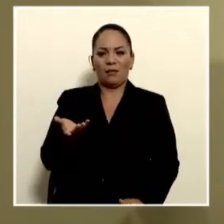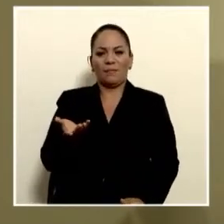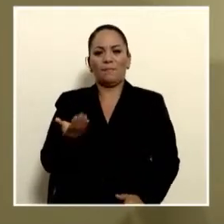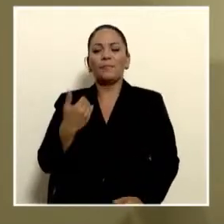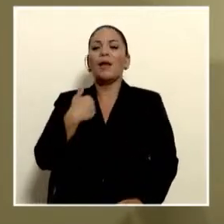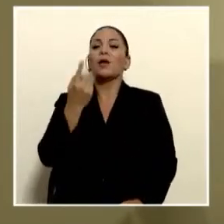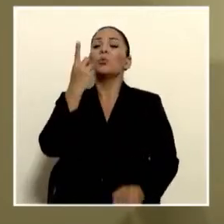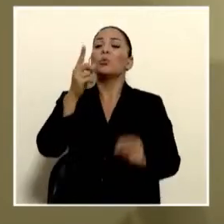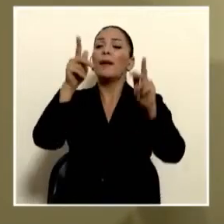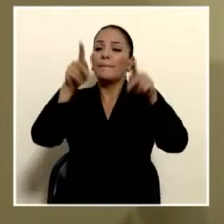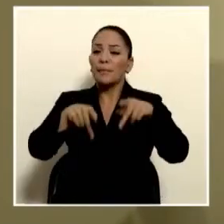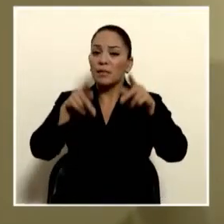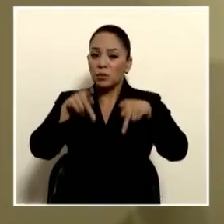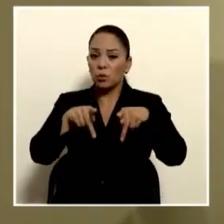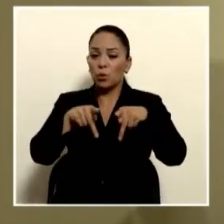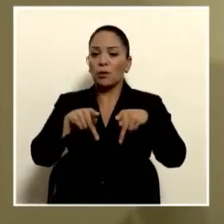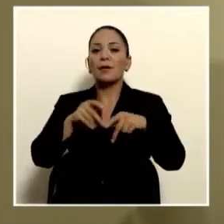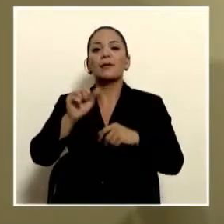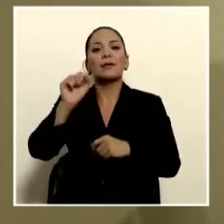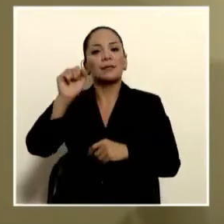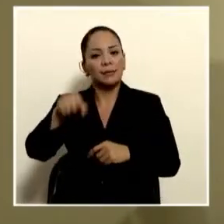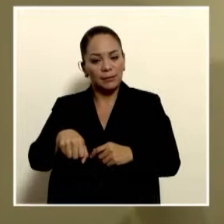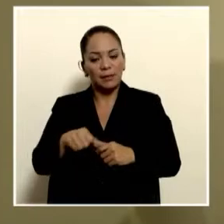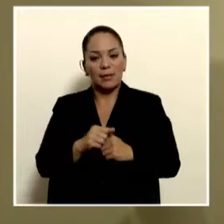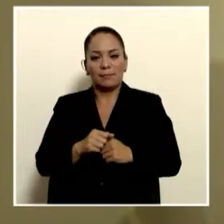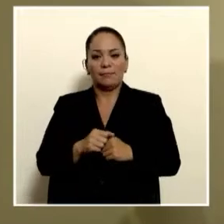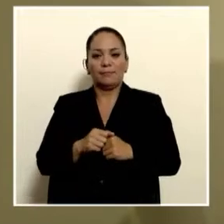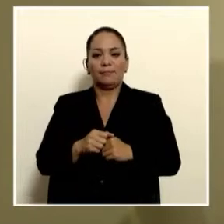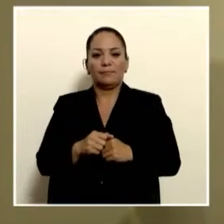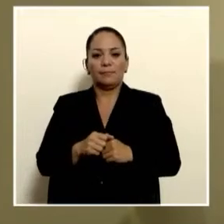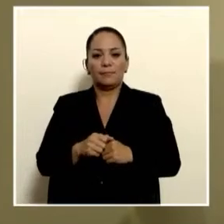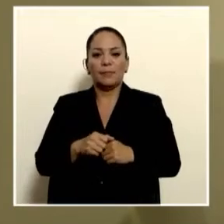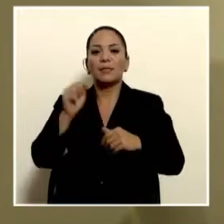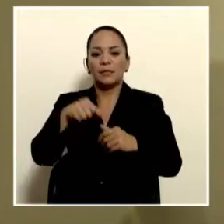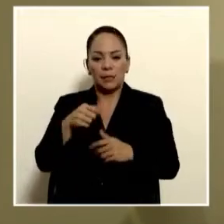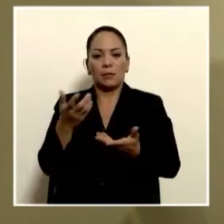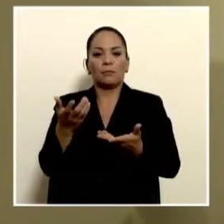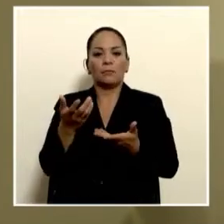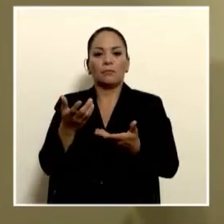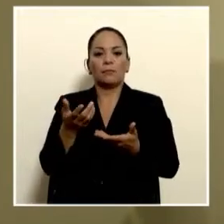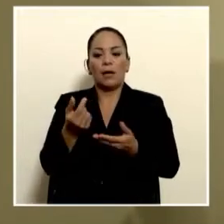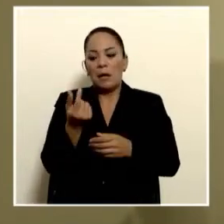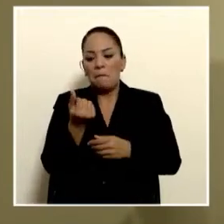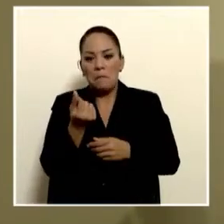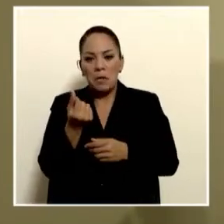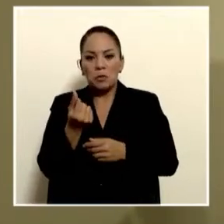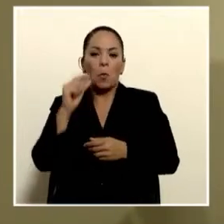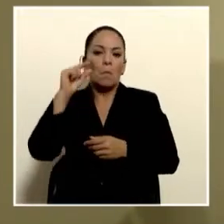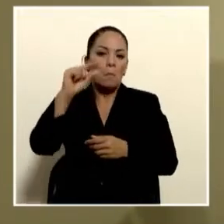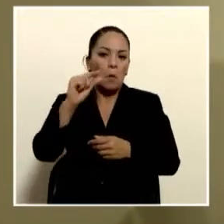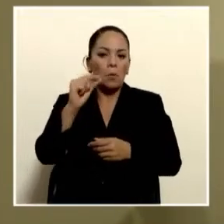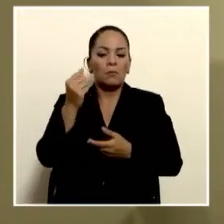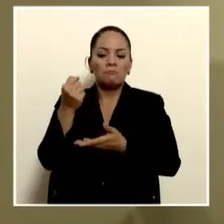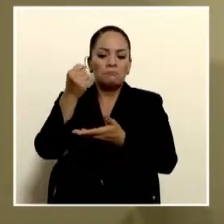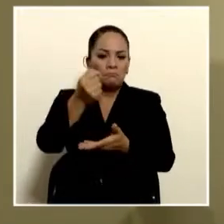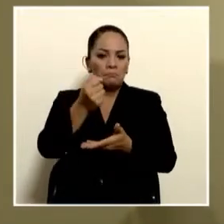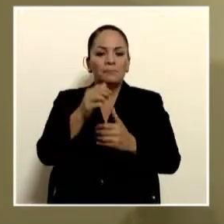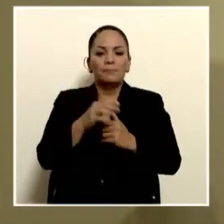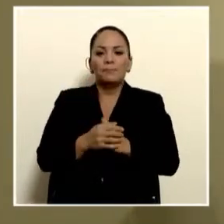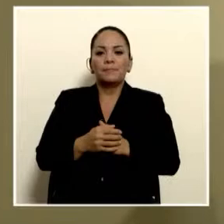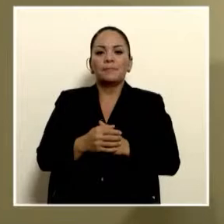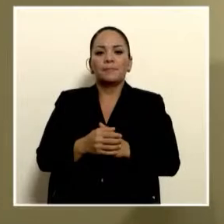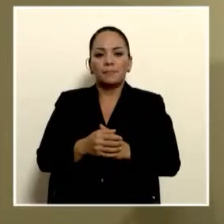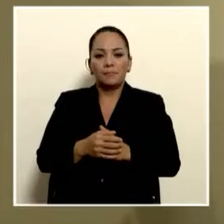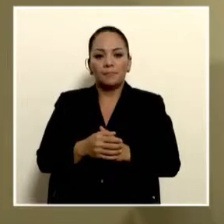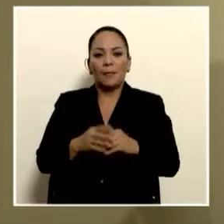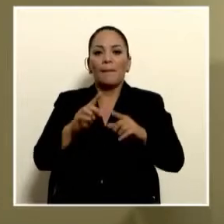una persona que sí, compró bonos como inversión por un monto muy pequeño de dinero y que